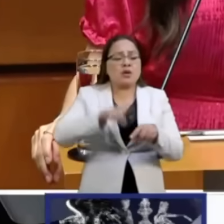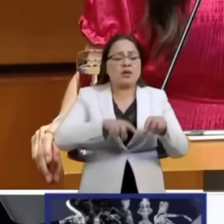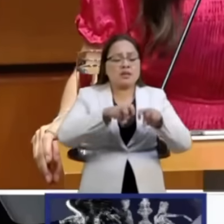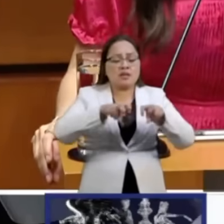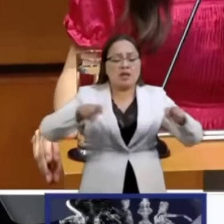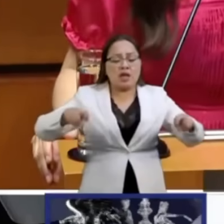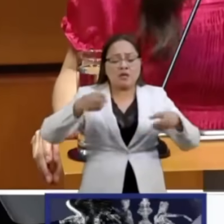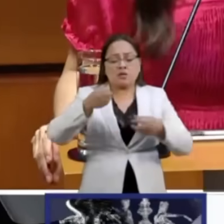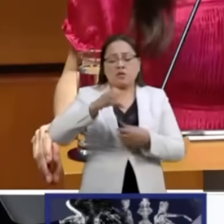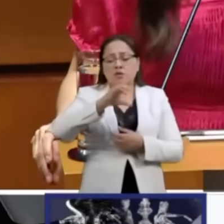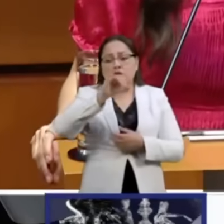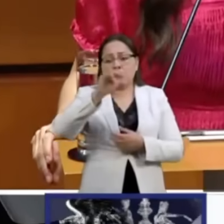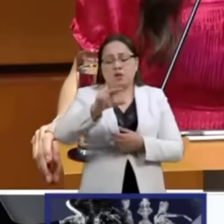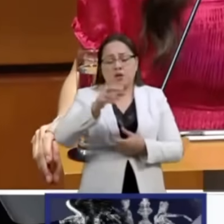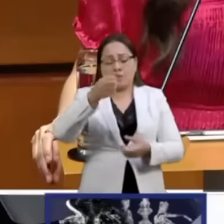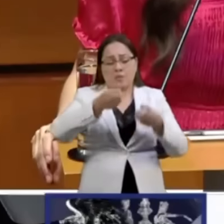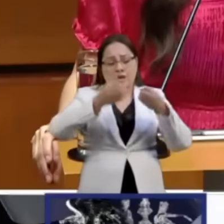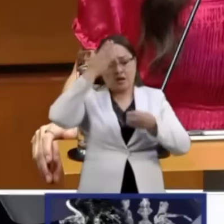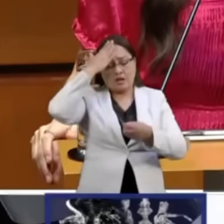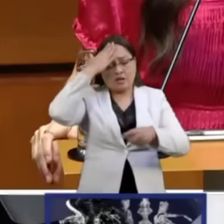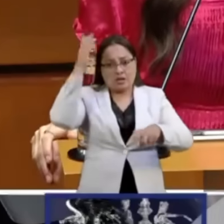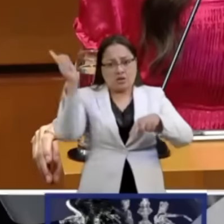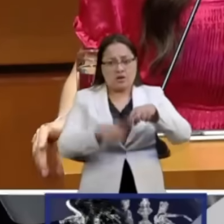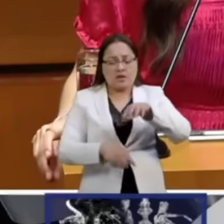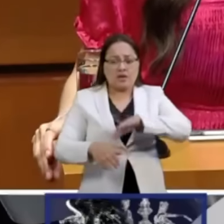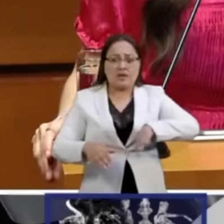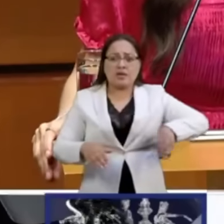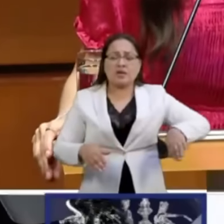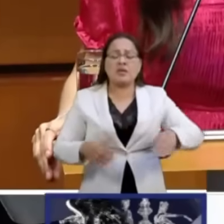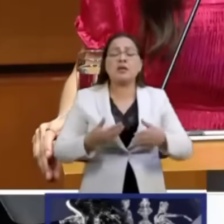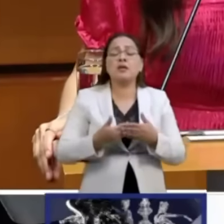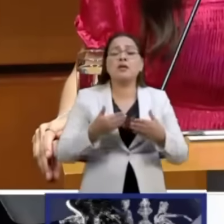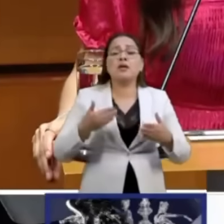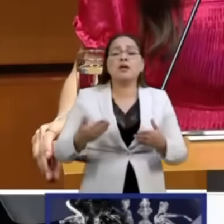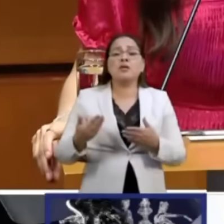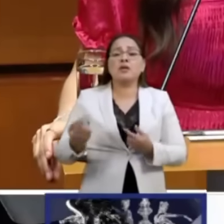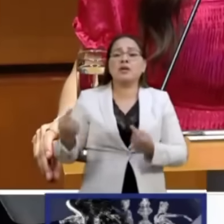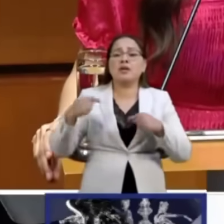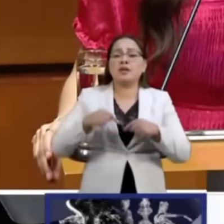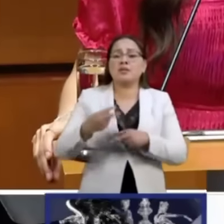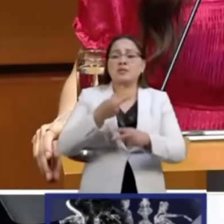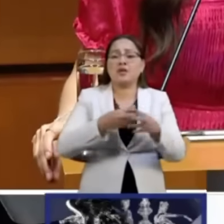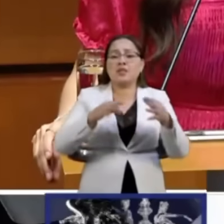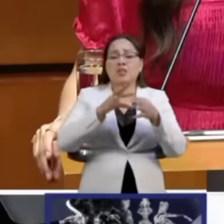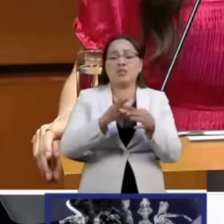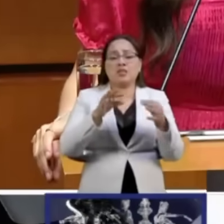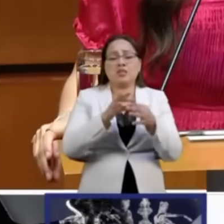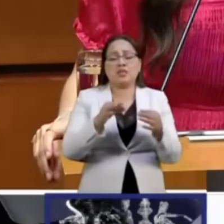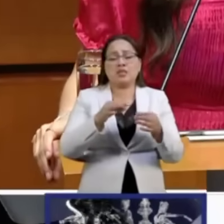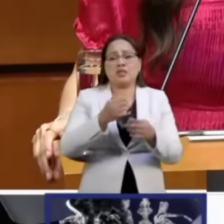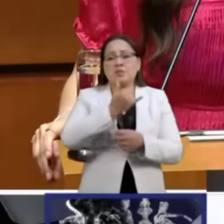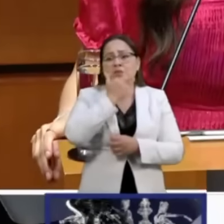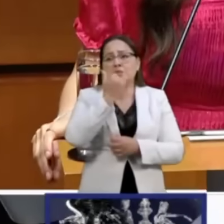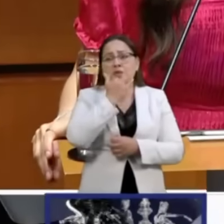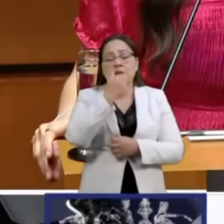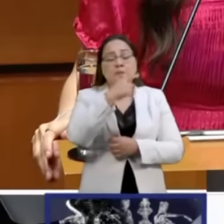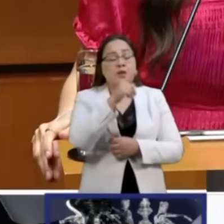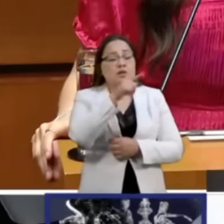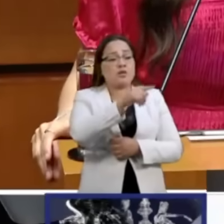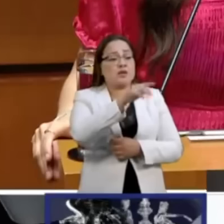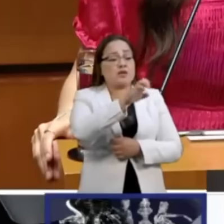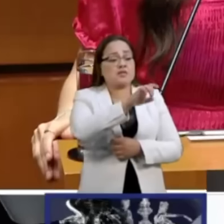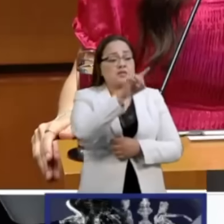a la mañana, hoy viene a dolerse de manera absurda, pero la relación que tuvo Ernesto Zedillo fue de